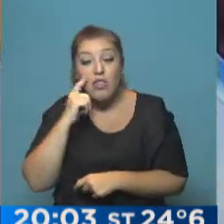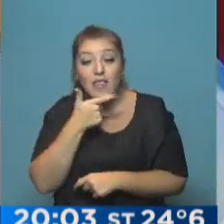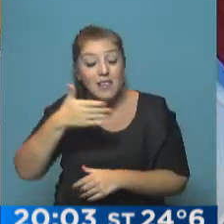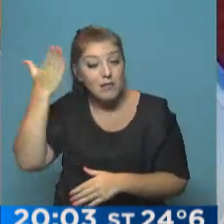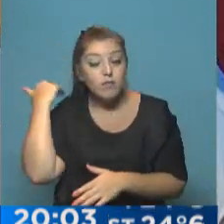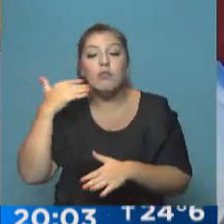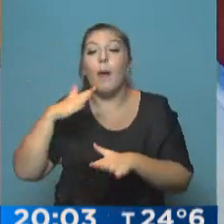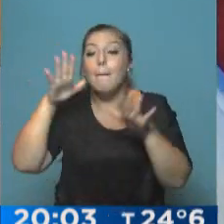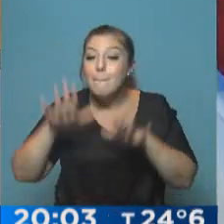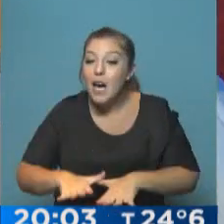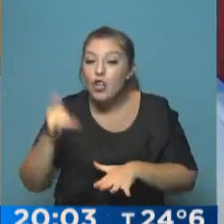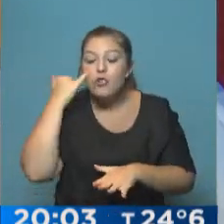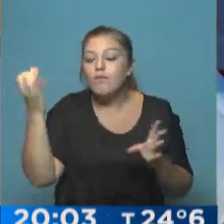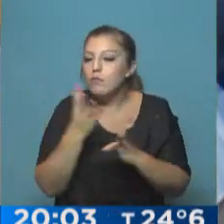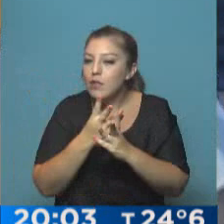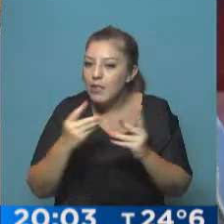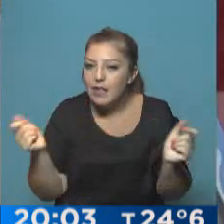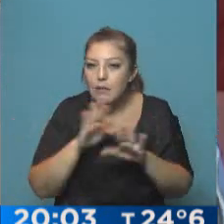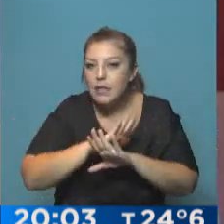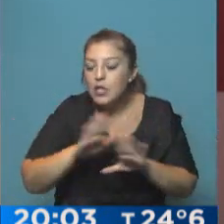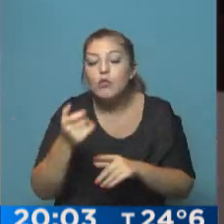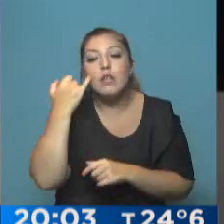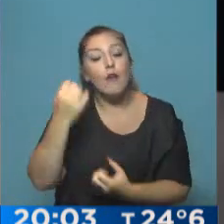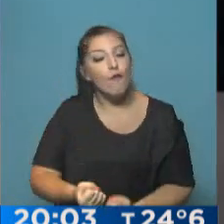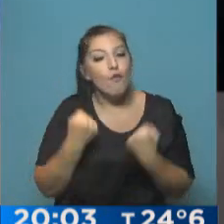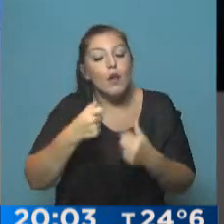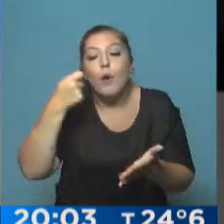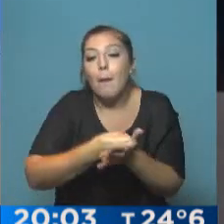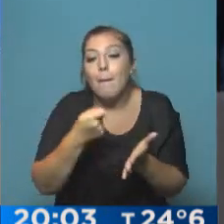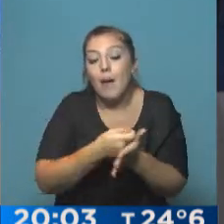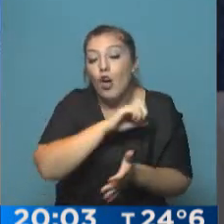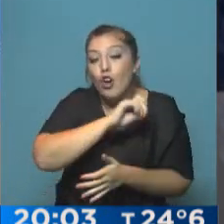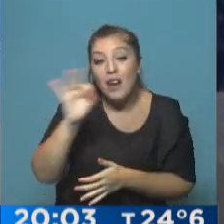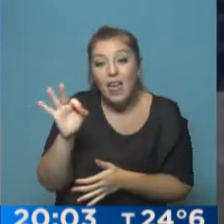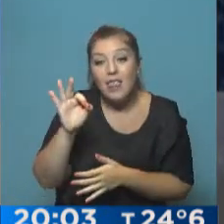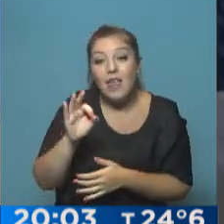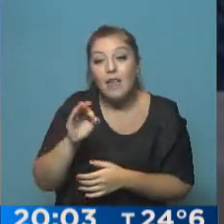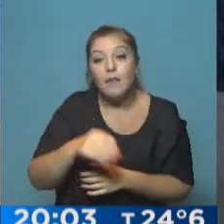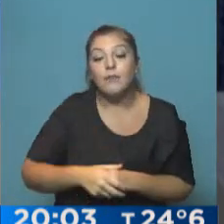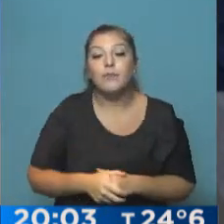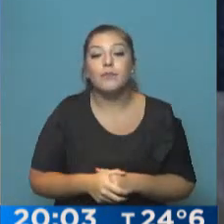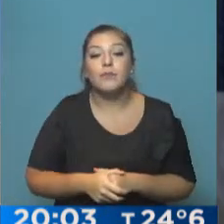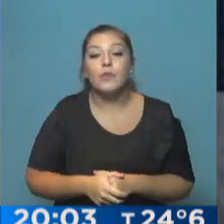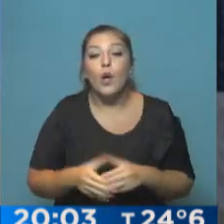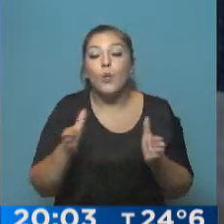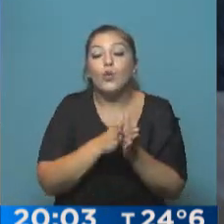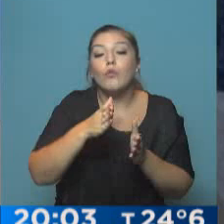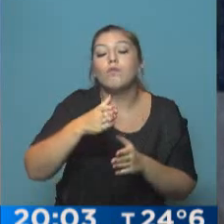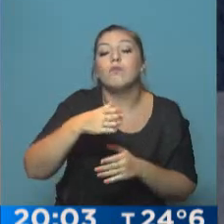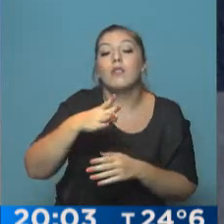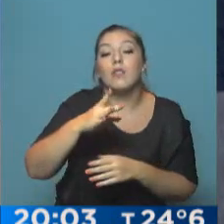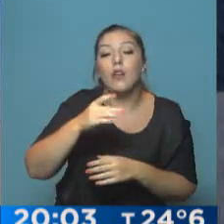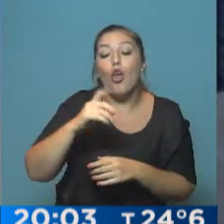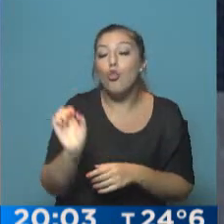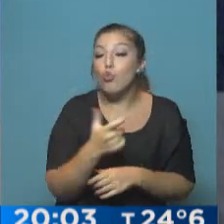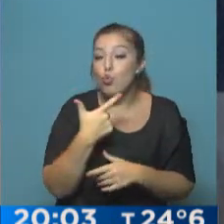paro interminable ya y cada vez más fuerte, porque no solo que no nos pagó Sergio Spolky y Matías Garfunkel junto con Darío Richarte, que